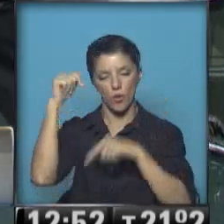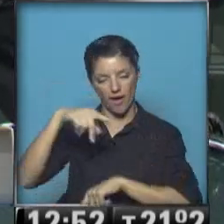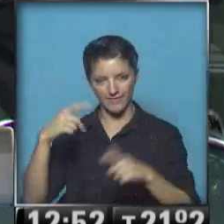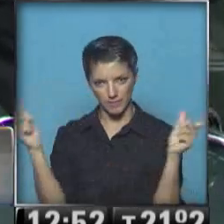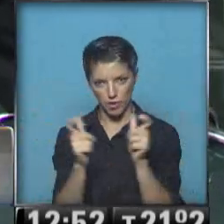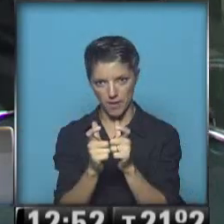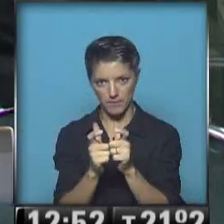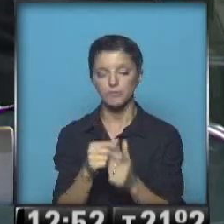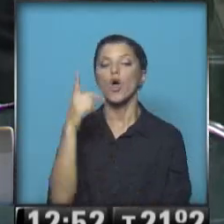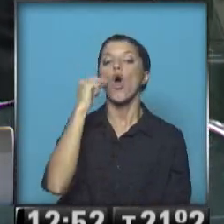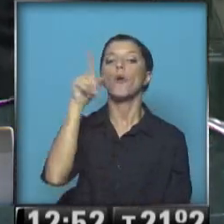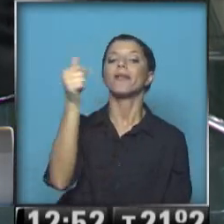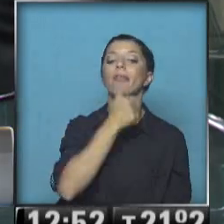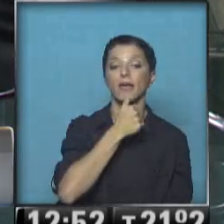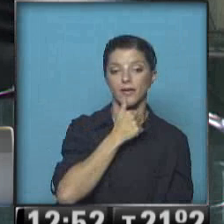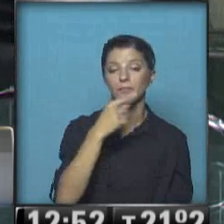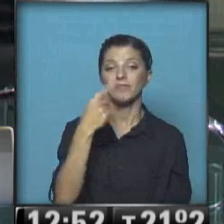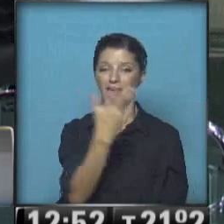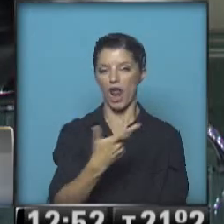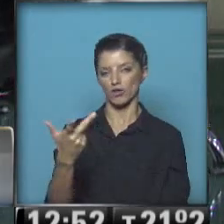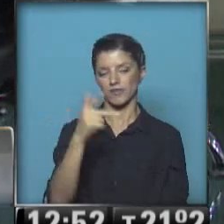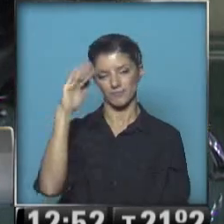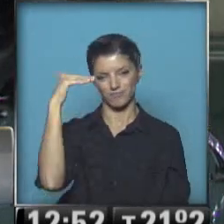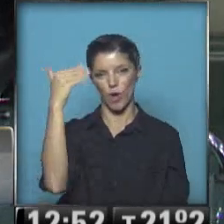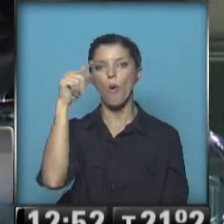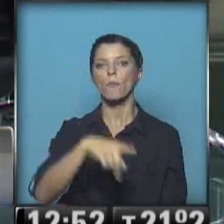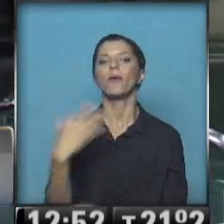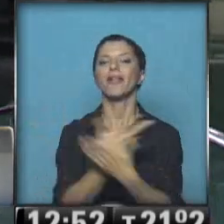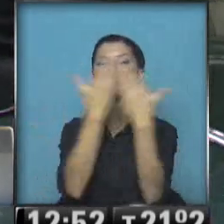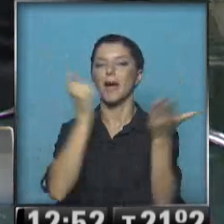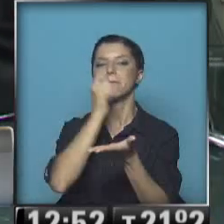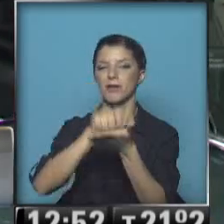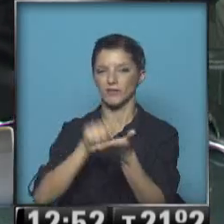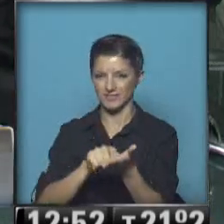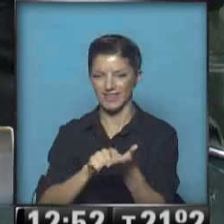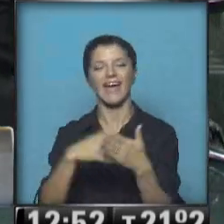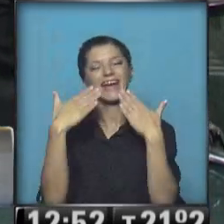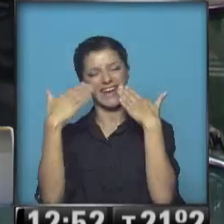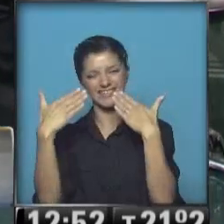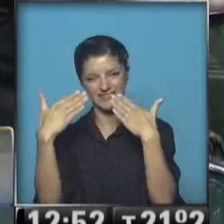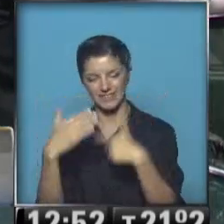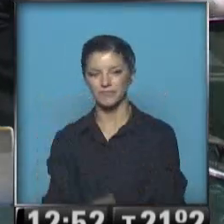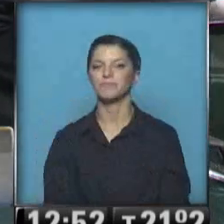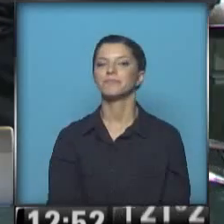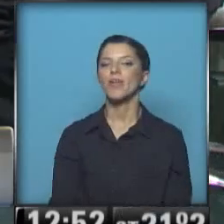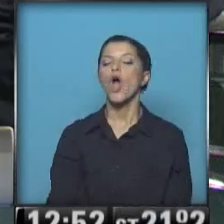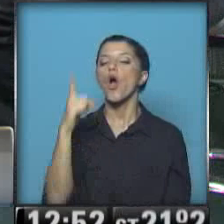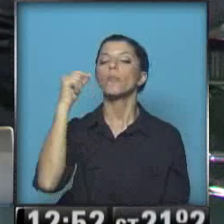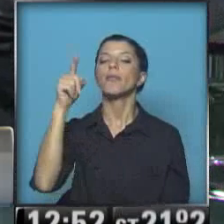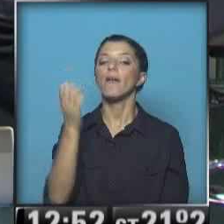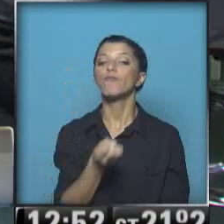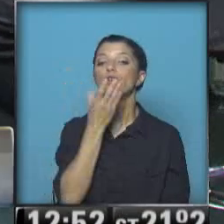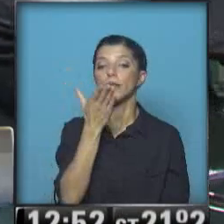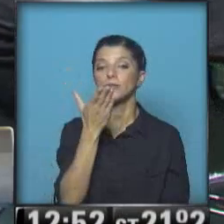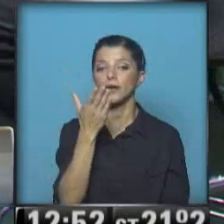ad Alberto de quilmes dice saludo a estos tres genios por el día del periodista Gracias Alberto Qué fenómeno Federico de Floresta que